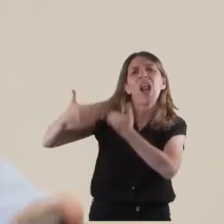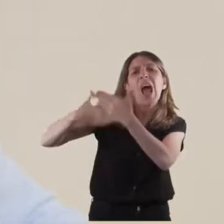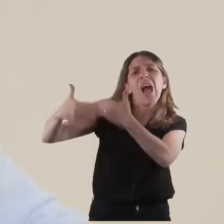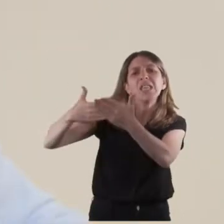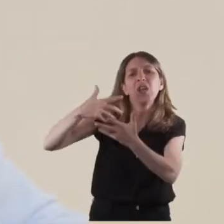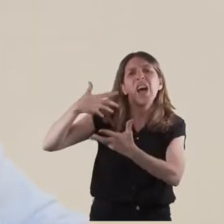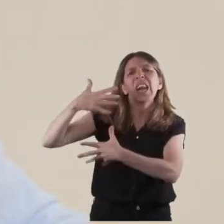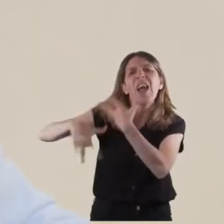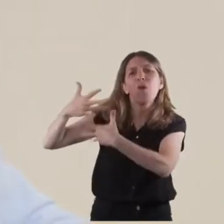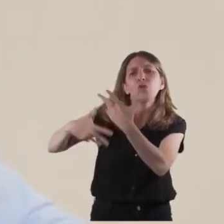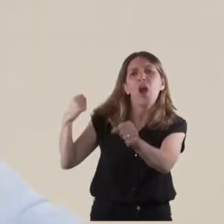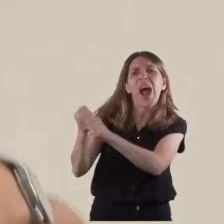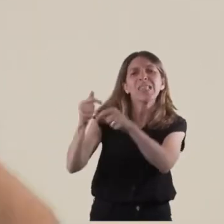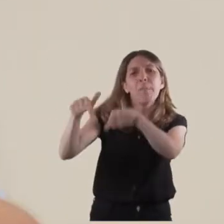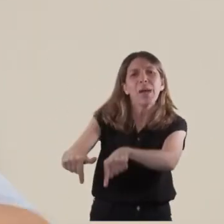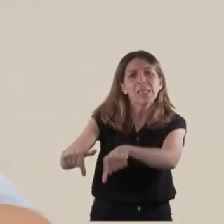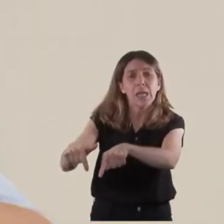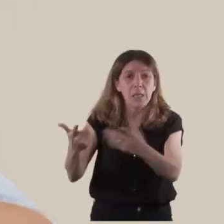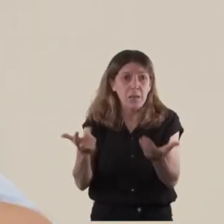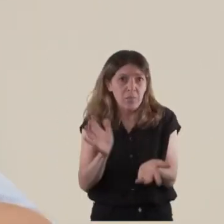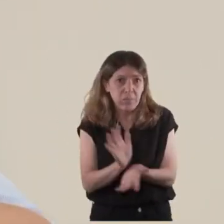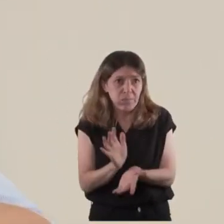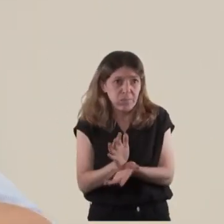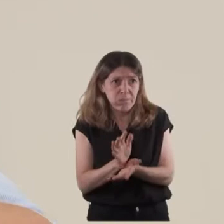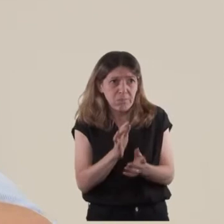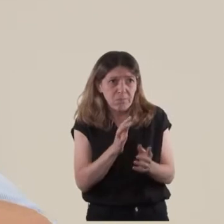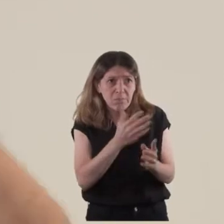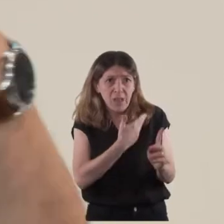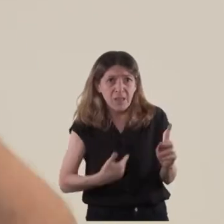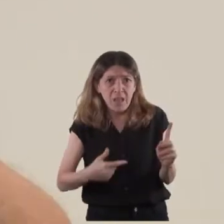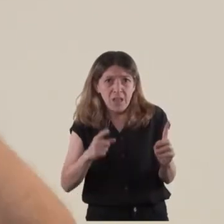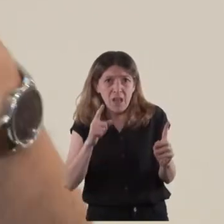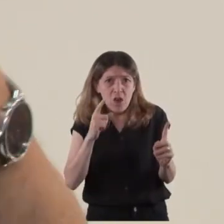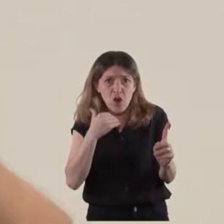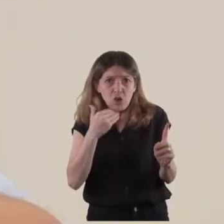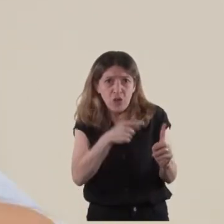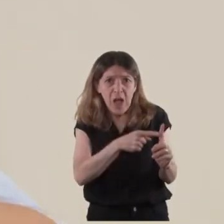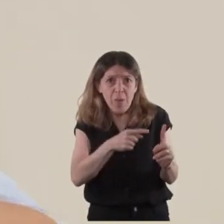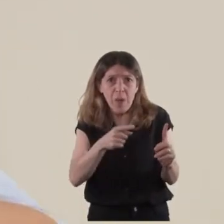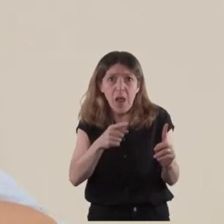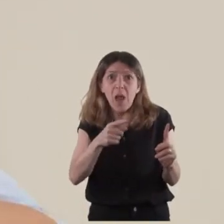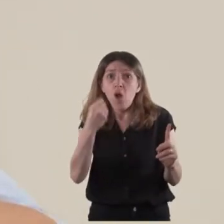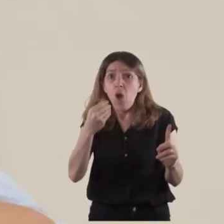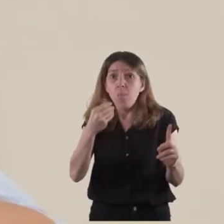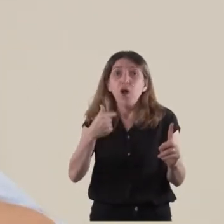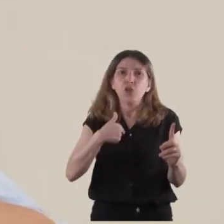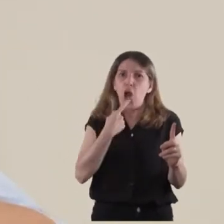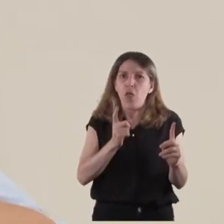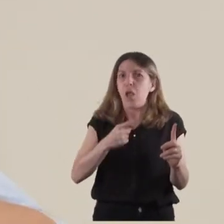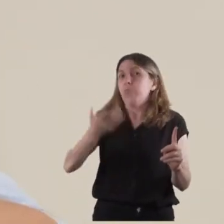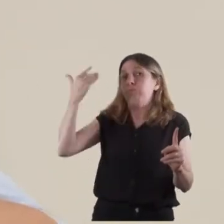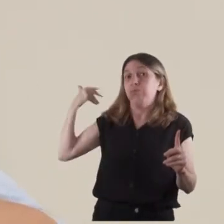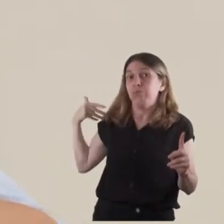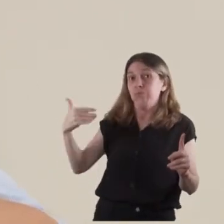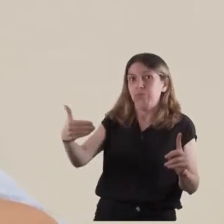hasta el presente eso implica desconocer lo que fue lo dicho por mí sino dicho por la historia uno de los regímenes más